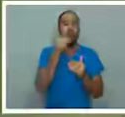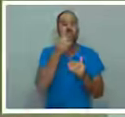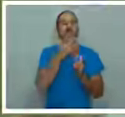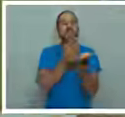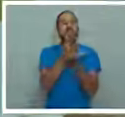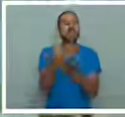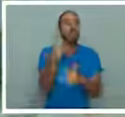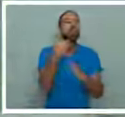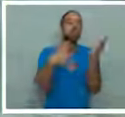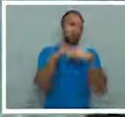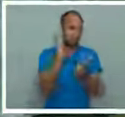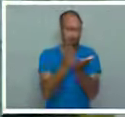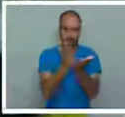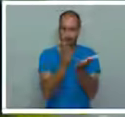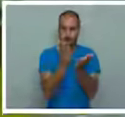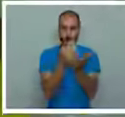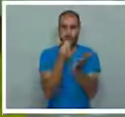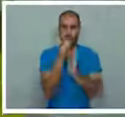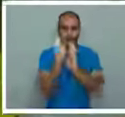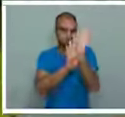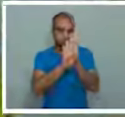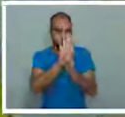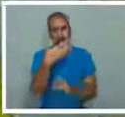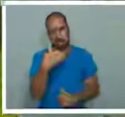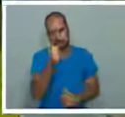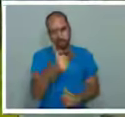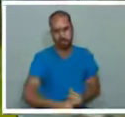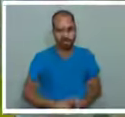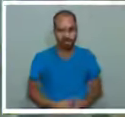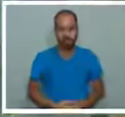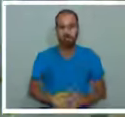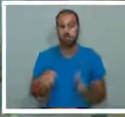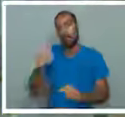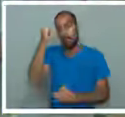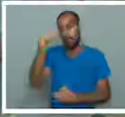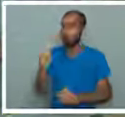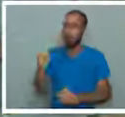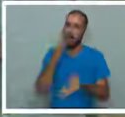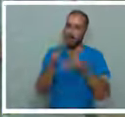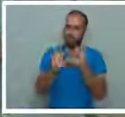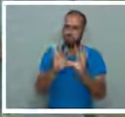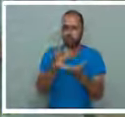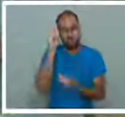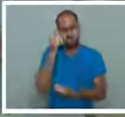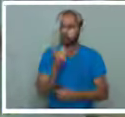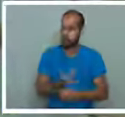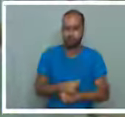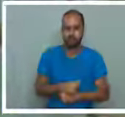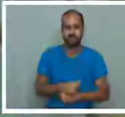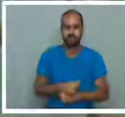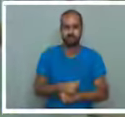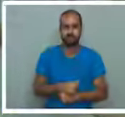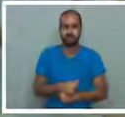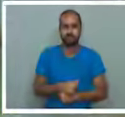pues muchísimas gracias a las dos por compartir sus experiencias con nosotros ha sido un placer tenerle en el programa y conversar con ustedes que